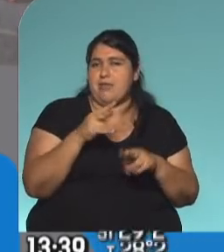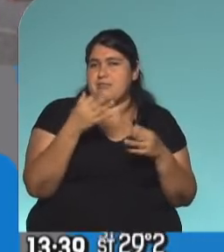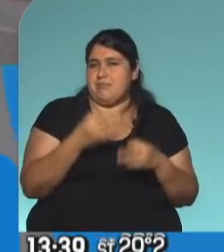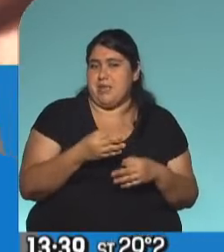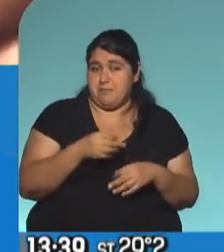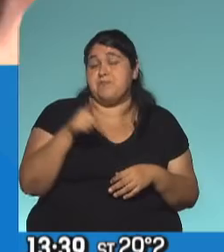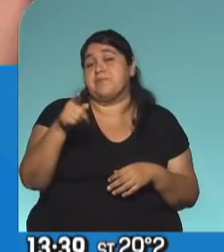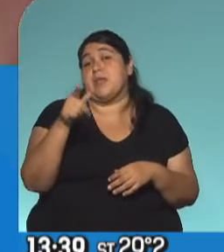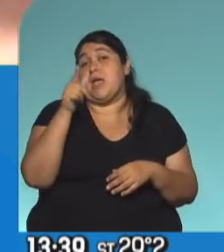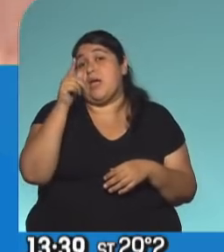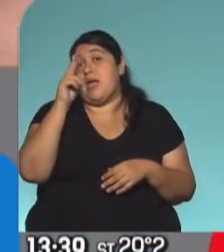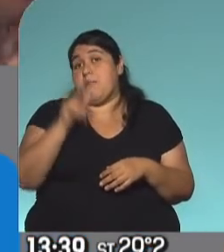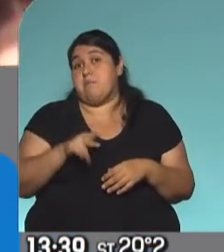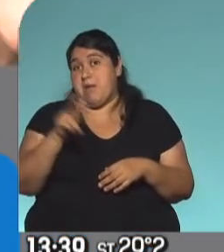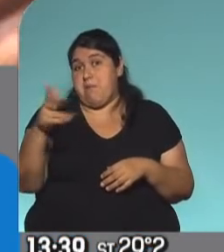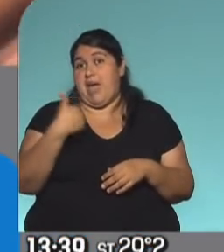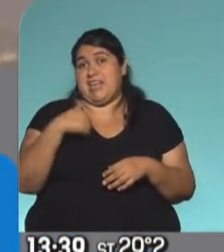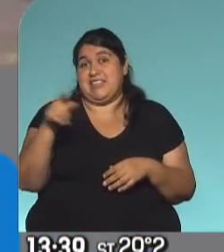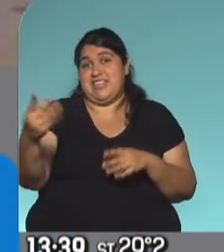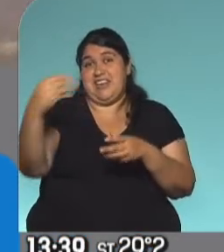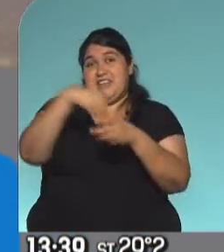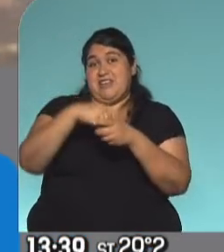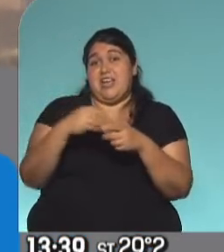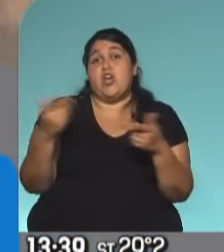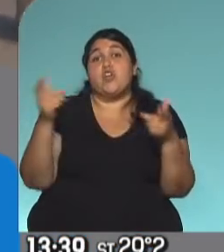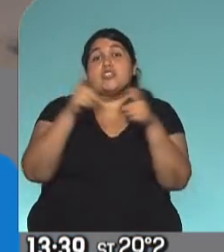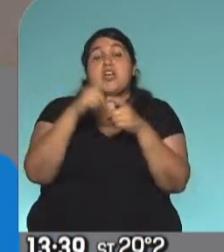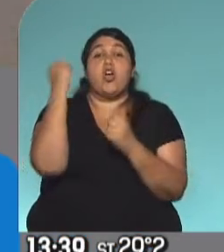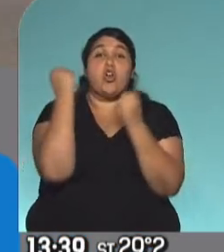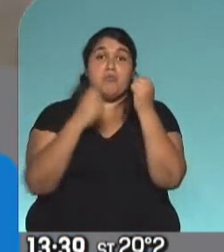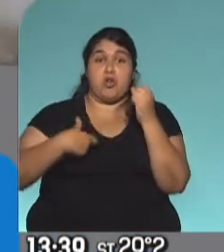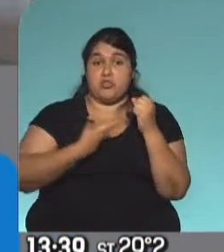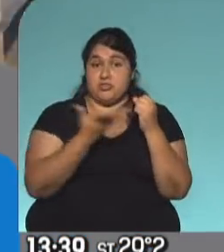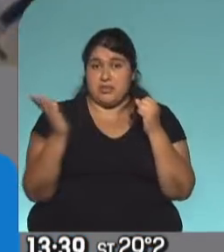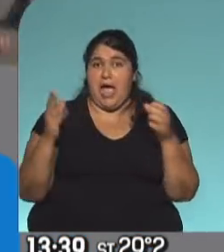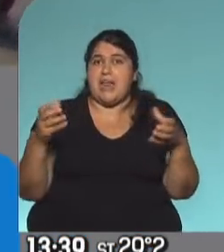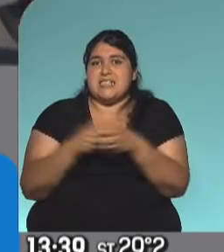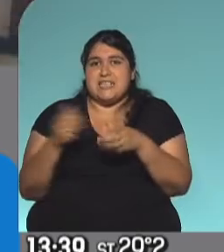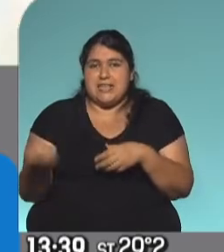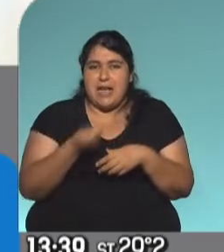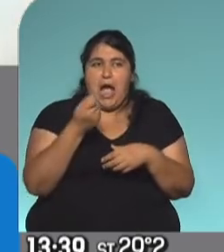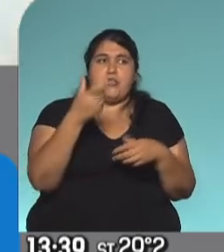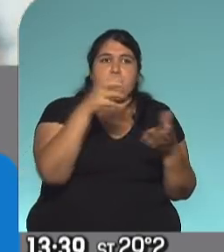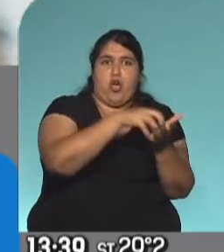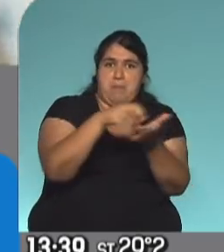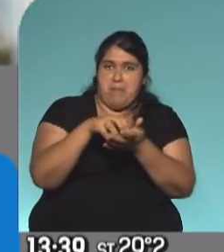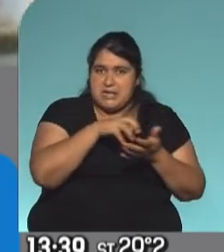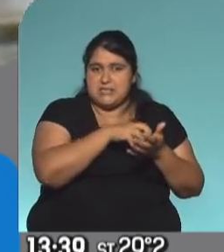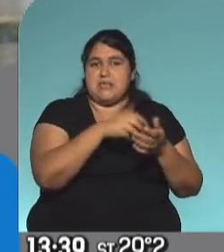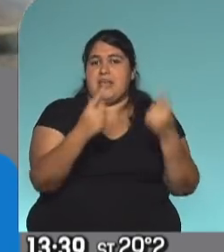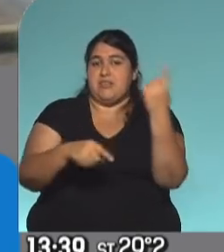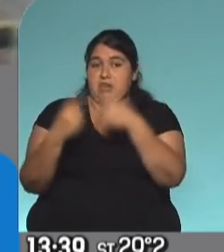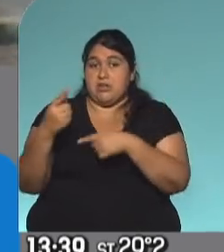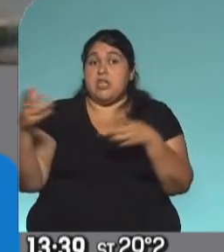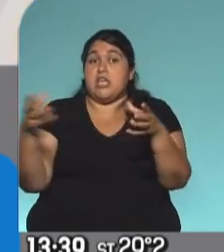la Argentina, ustedes vieron el otro día, el Consejo Económico y Social reunió a sindicatos, a empresarios, a dirigentes y